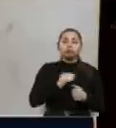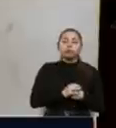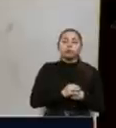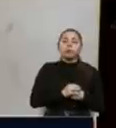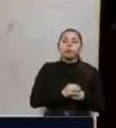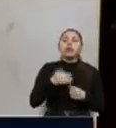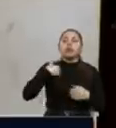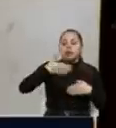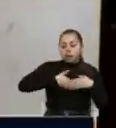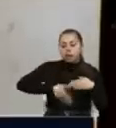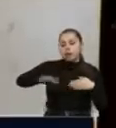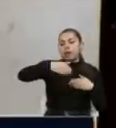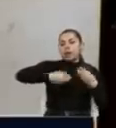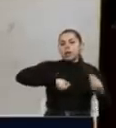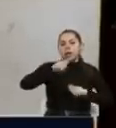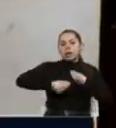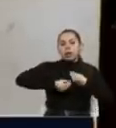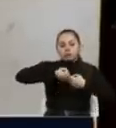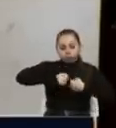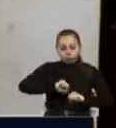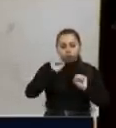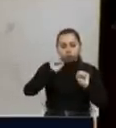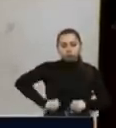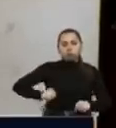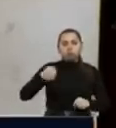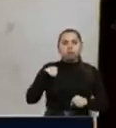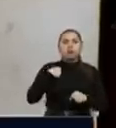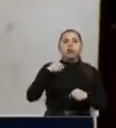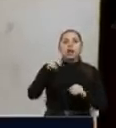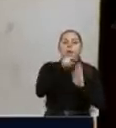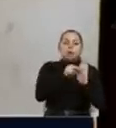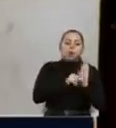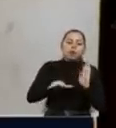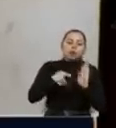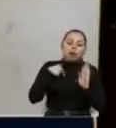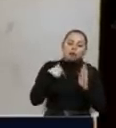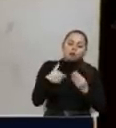Y que vamos a hacer todo lo posible porque esta política por la vida